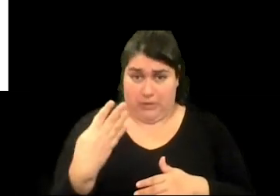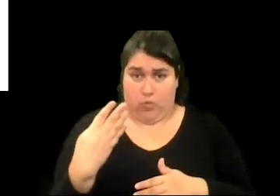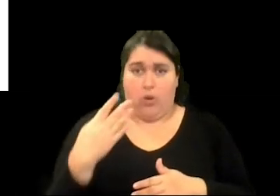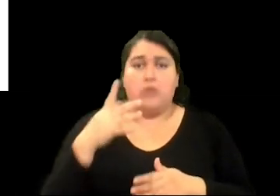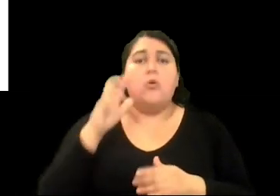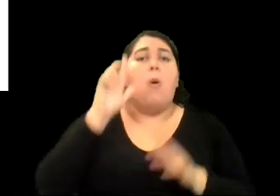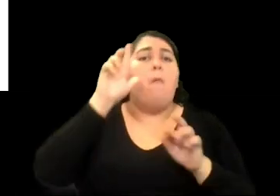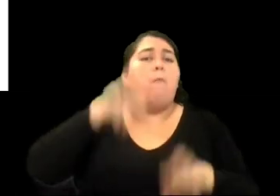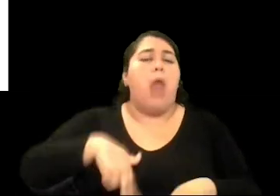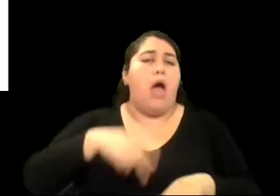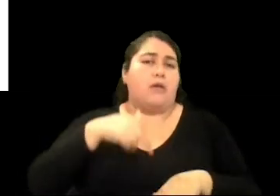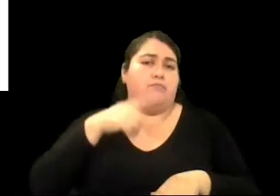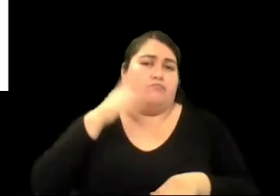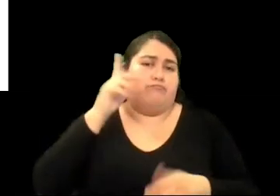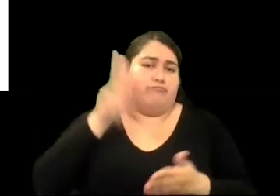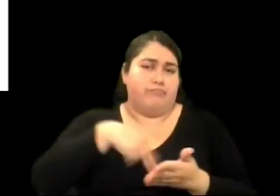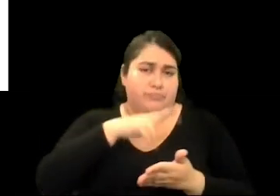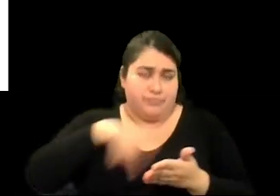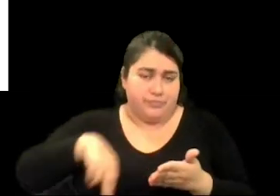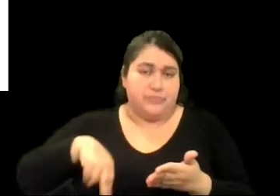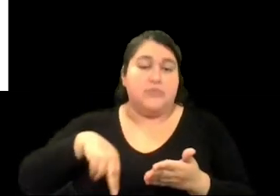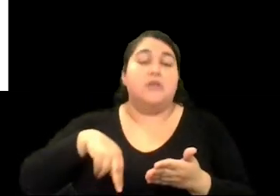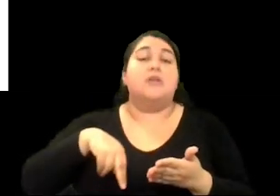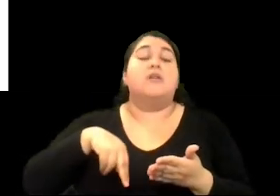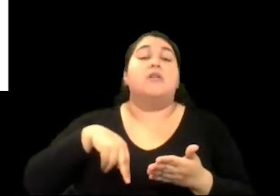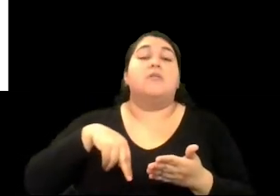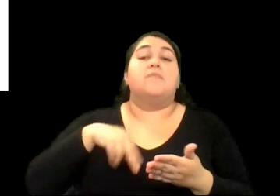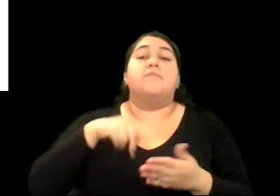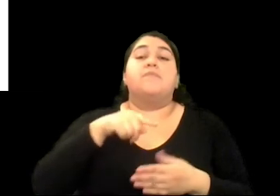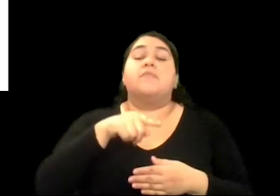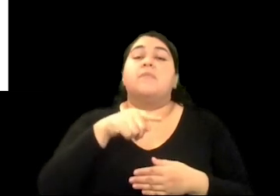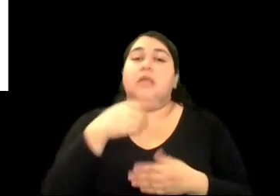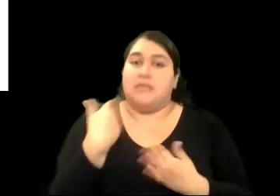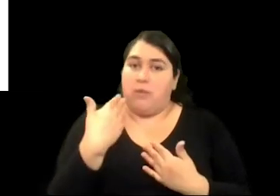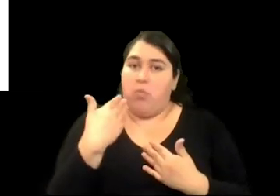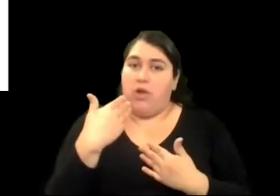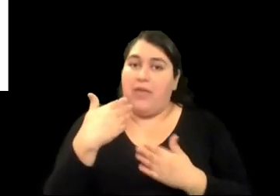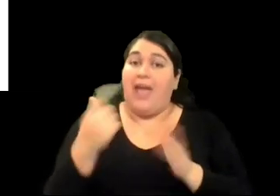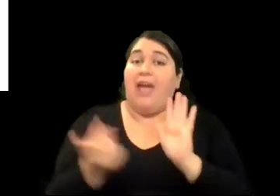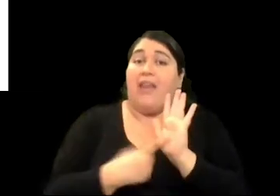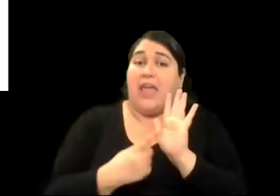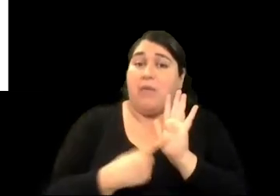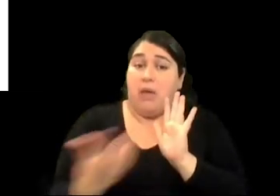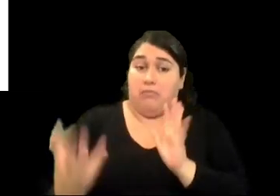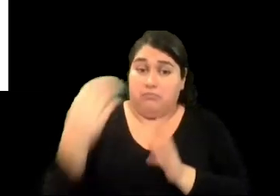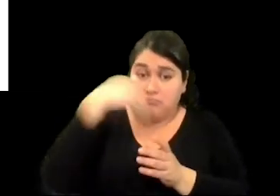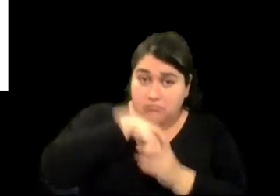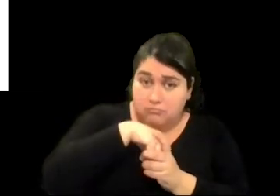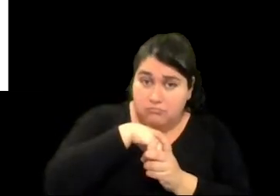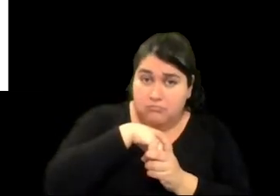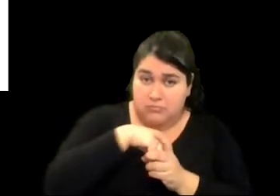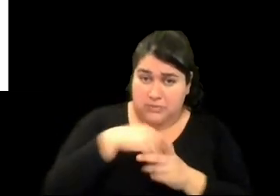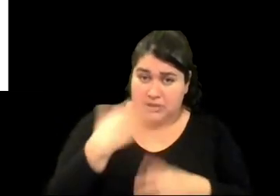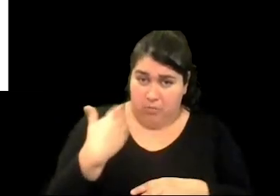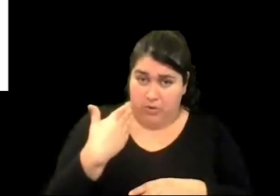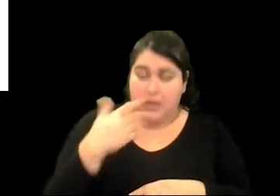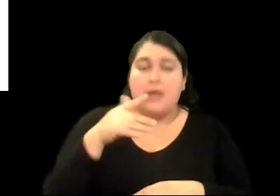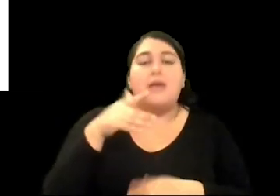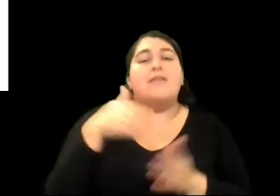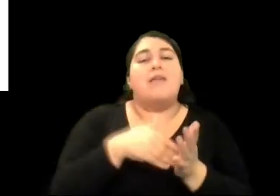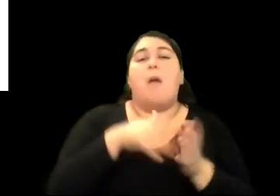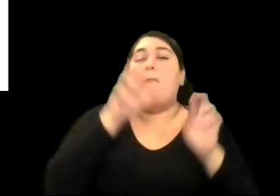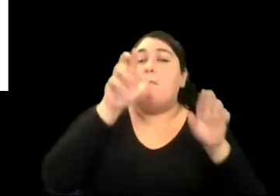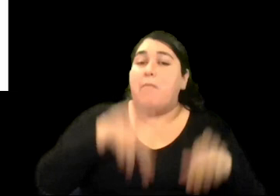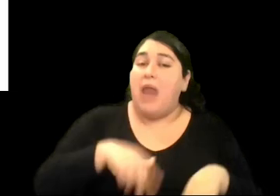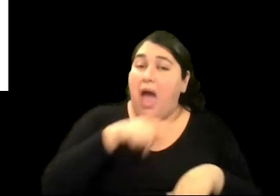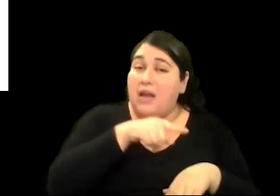caducos a partir del 9/7 del 24, ¿puede incluirse en el régimen? Bueno, si el plan estaba vigente al